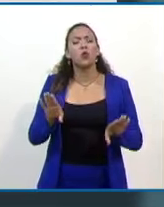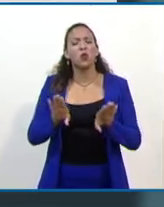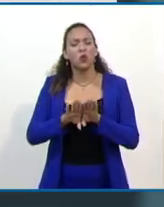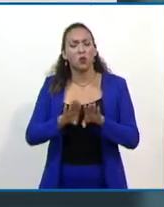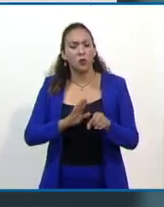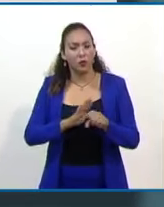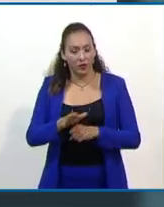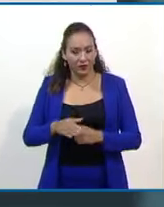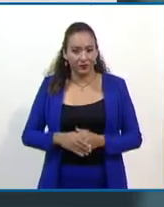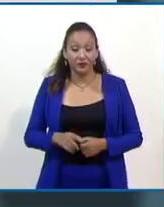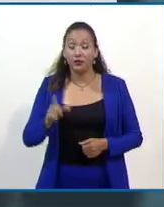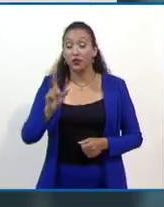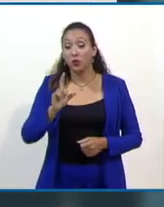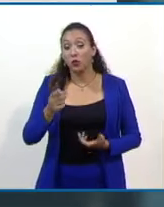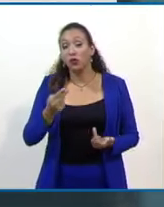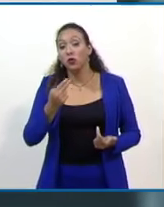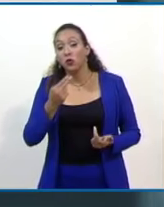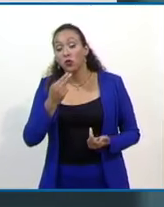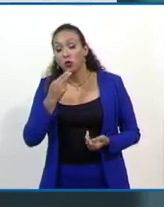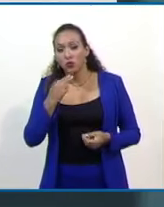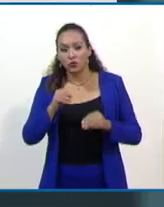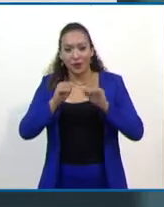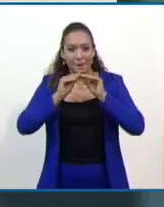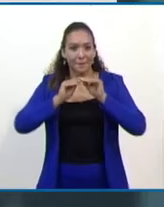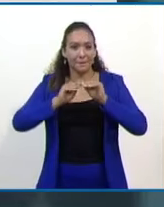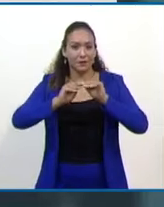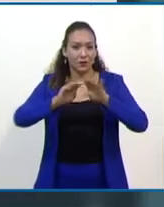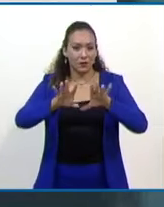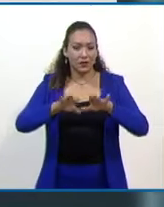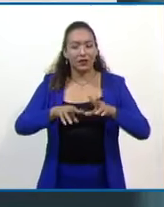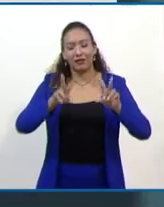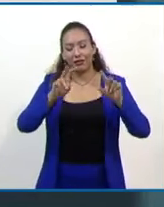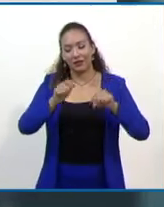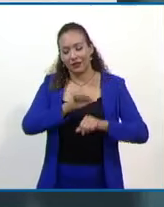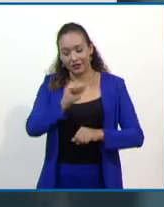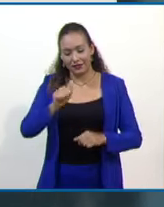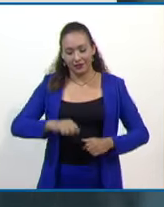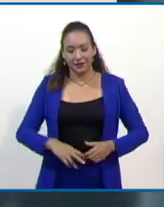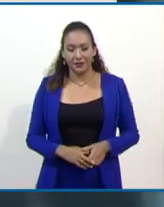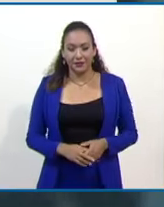líneas particulares para el envío de publicidad, entre otros temas.